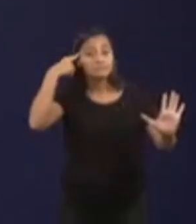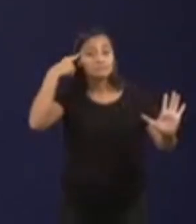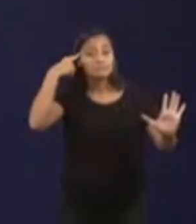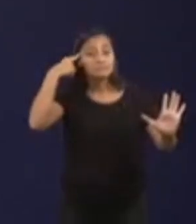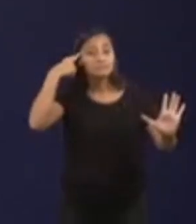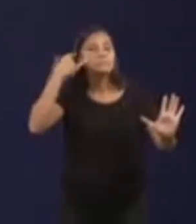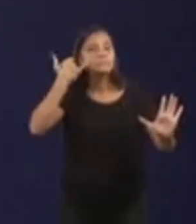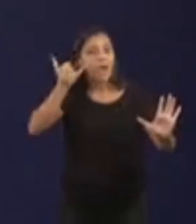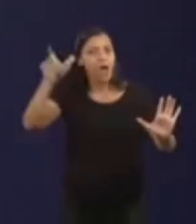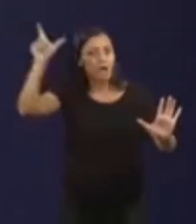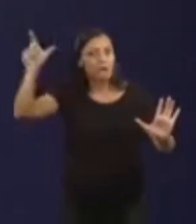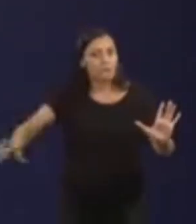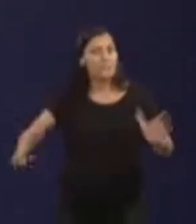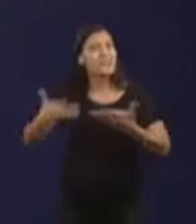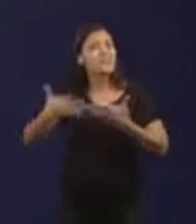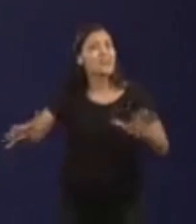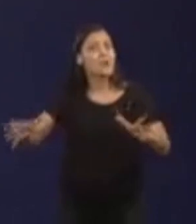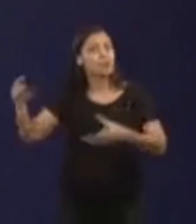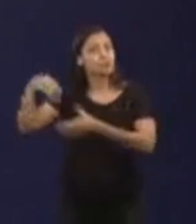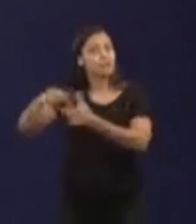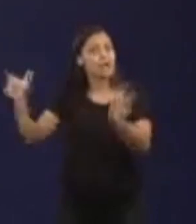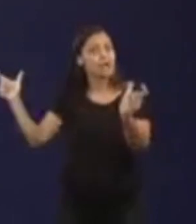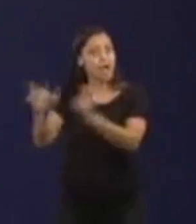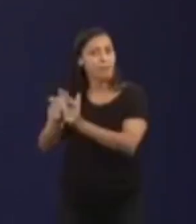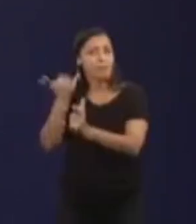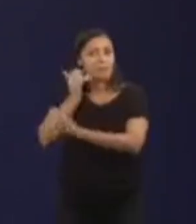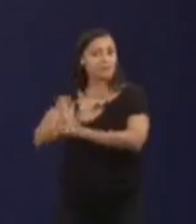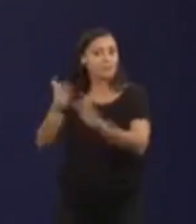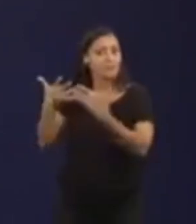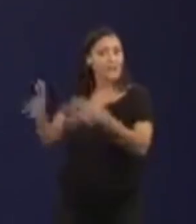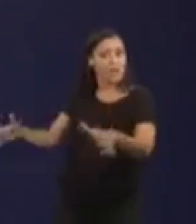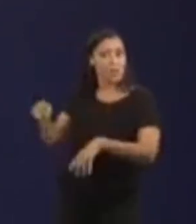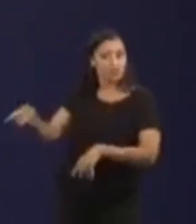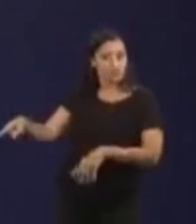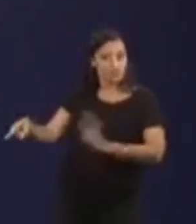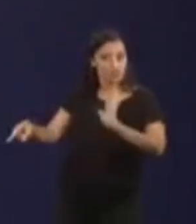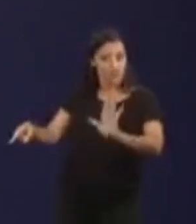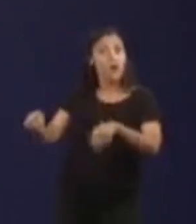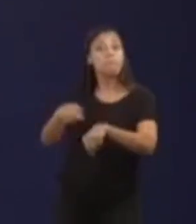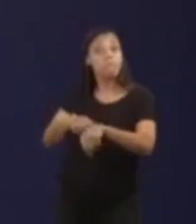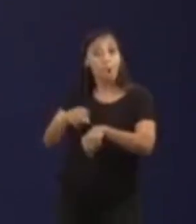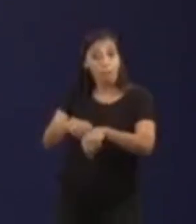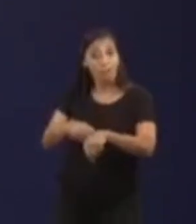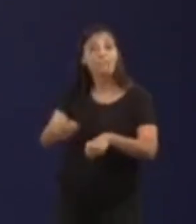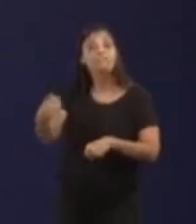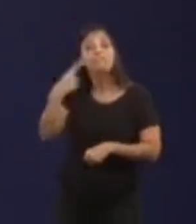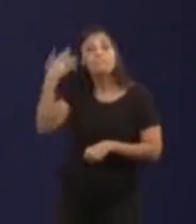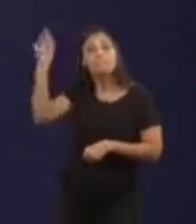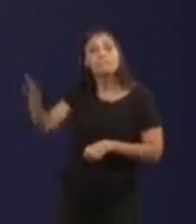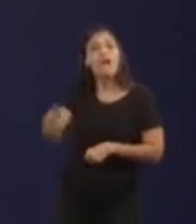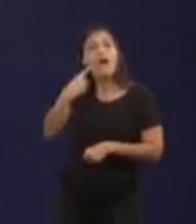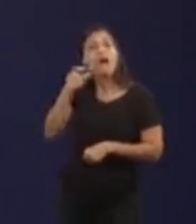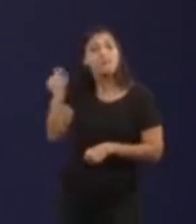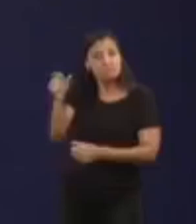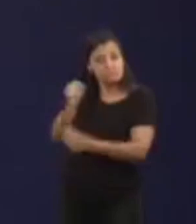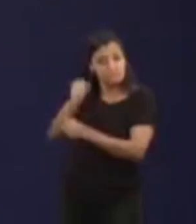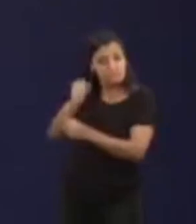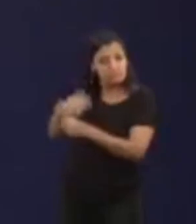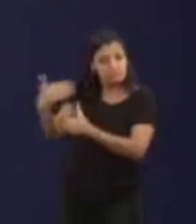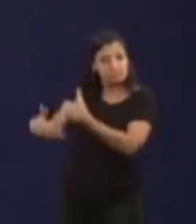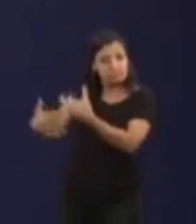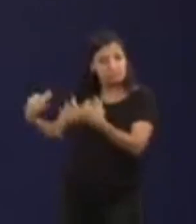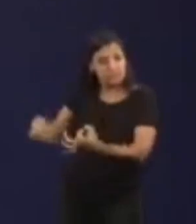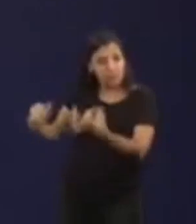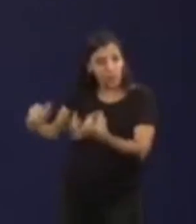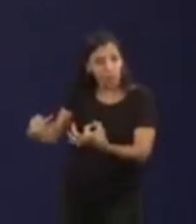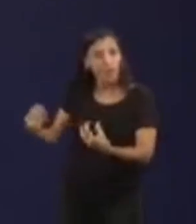renuncia a la cámara no y ver bueno en tal caso se hicieron todo bien porque toma